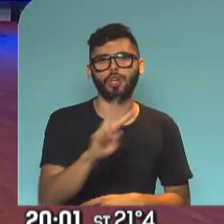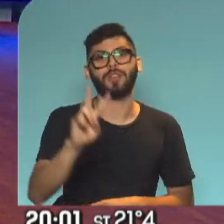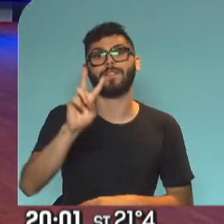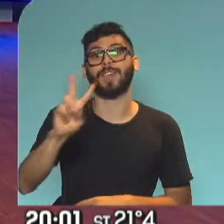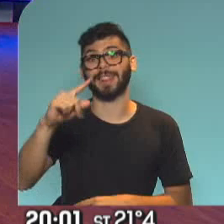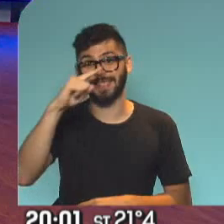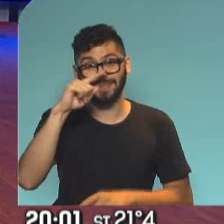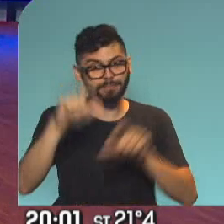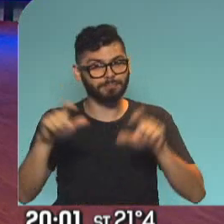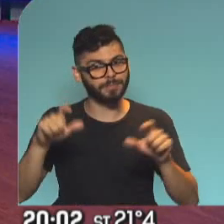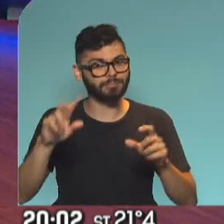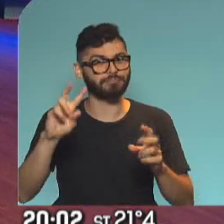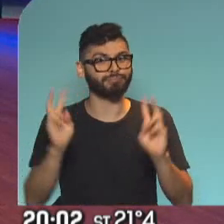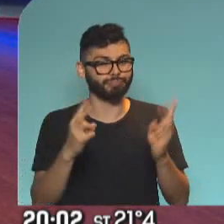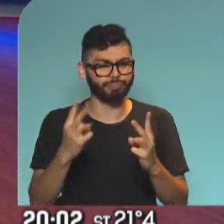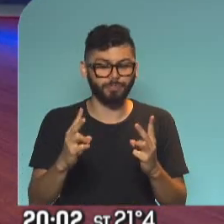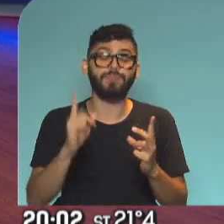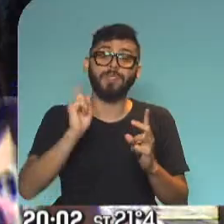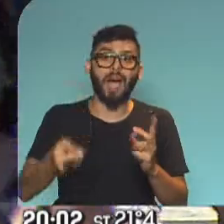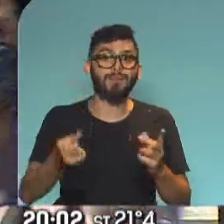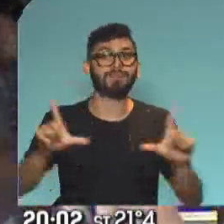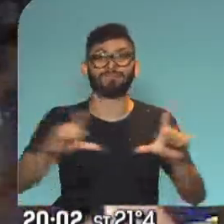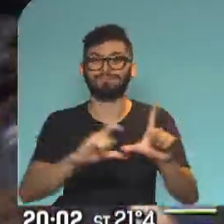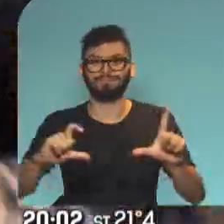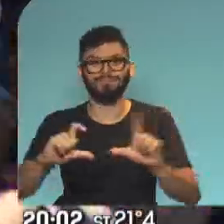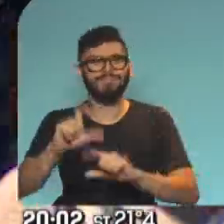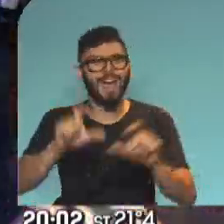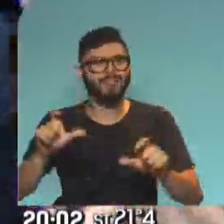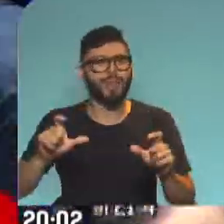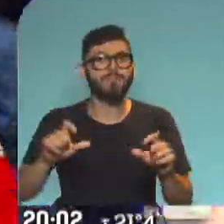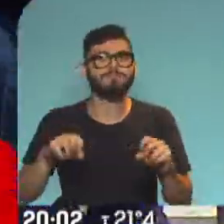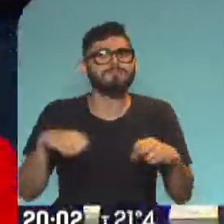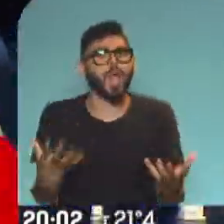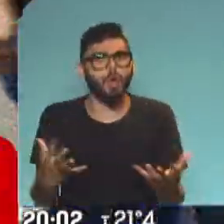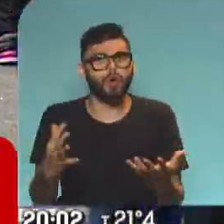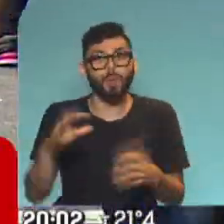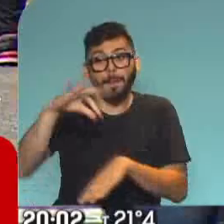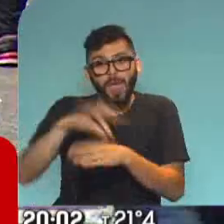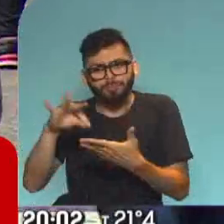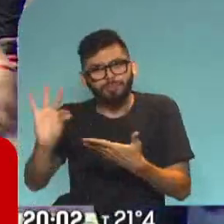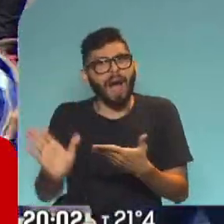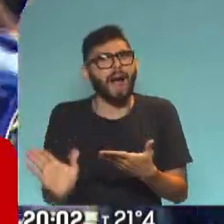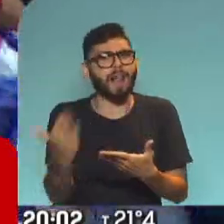45.227. Como siempre también tenemos el informe de lo que refiere a los recuperados, a los pacientes que han recibido la alta médica,